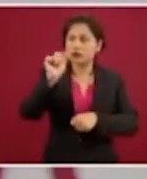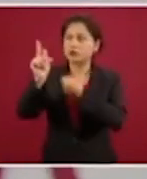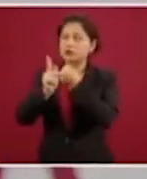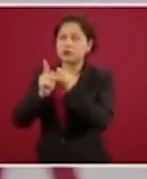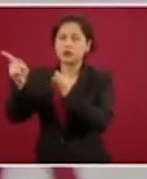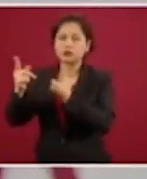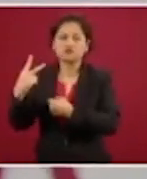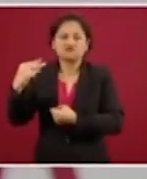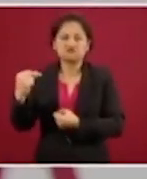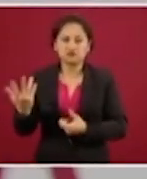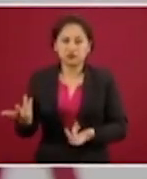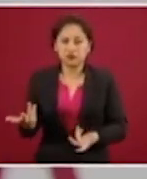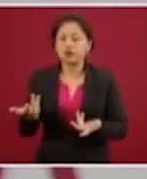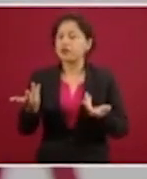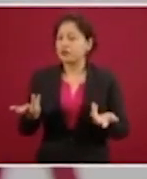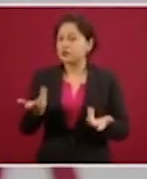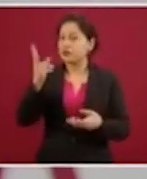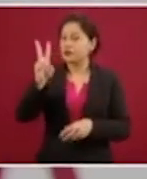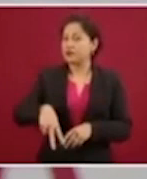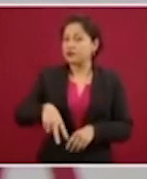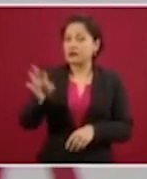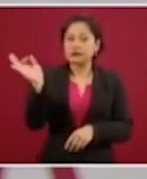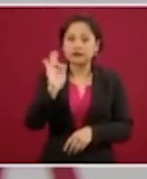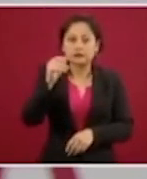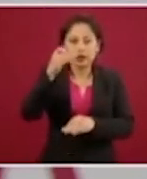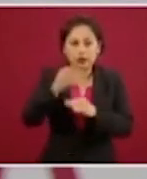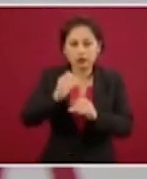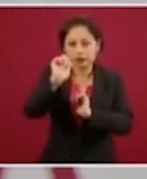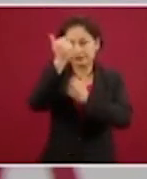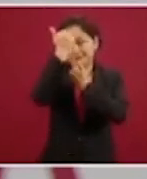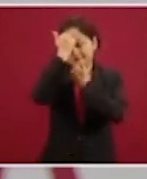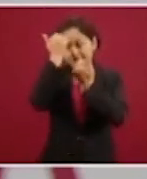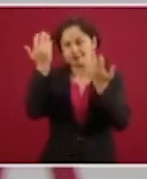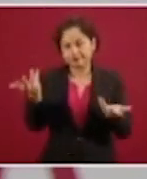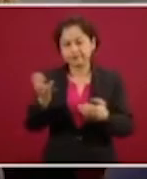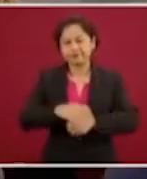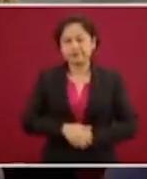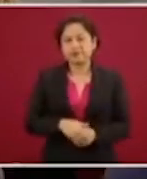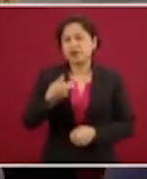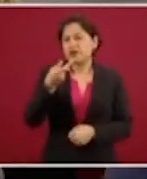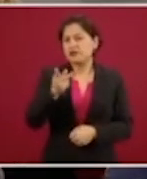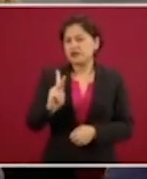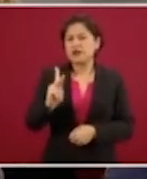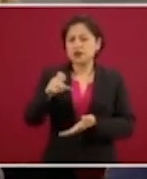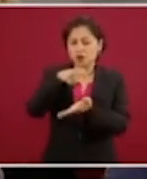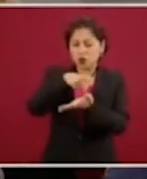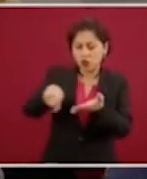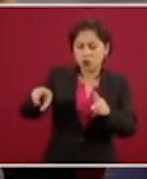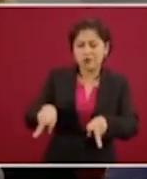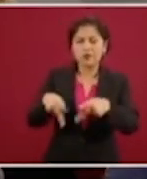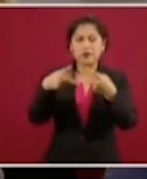Entonces, el costo habría sido muchísimo más alto. Y finalmente, recompra, por supuesto que no, son productos muy distintos. Lo que